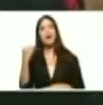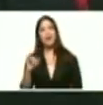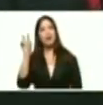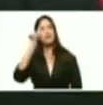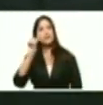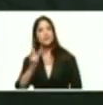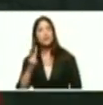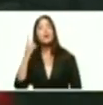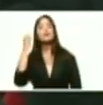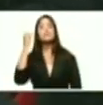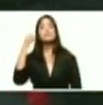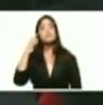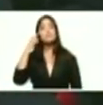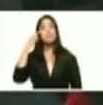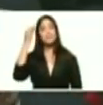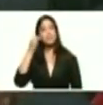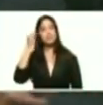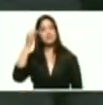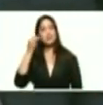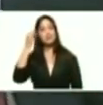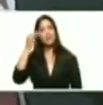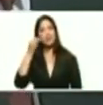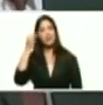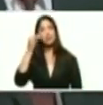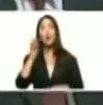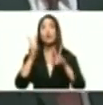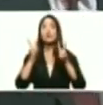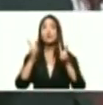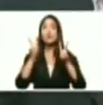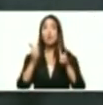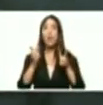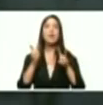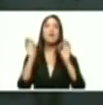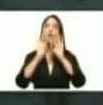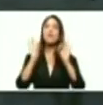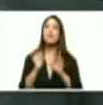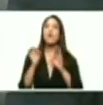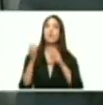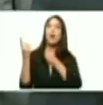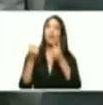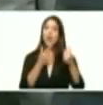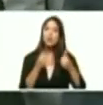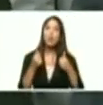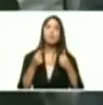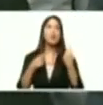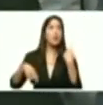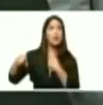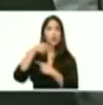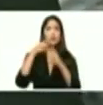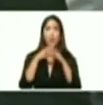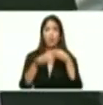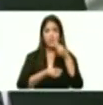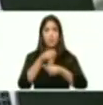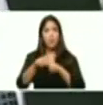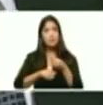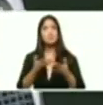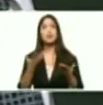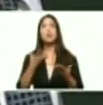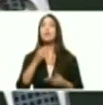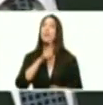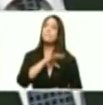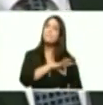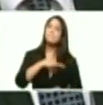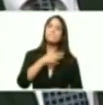del pensamiento, del nuevo pensamiento económico en construcción, hecha del espíritu